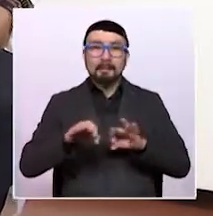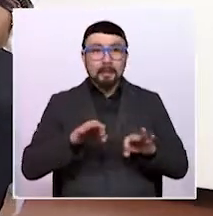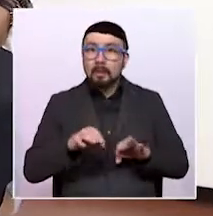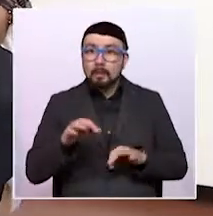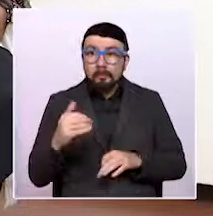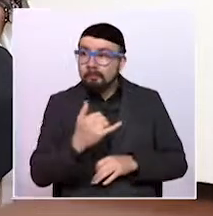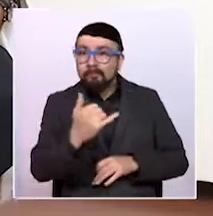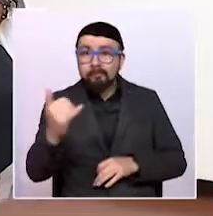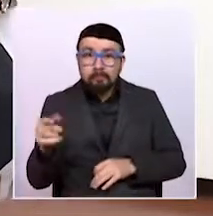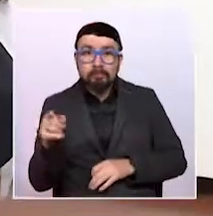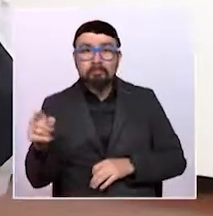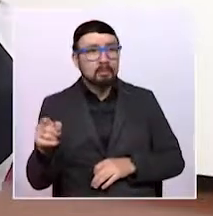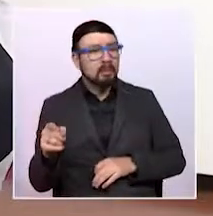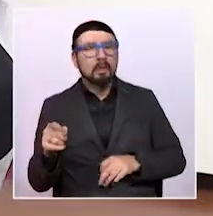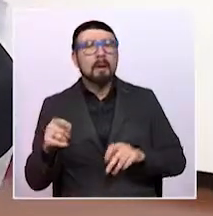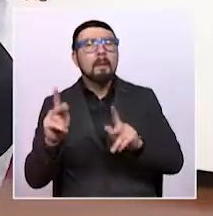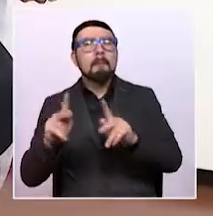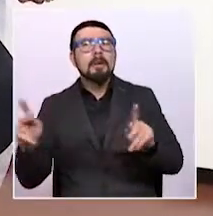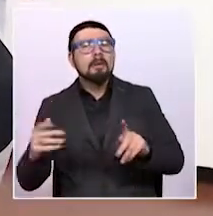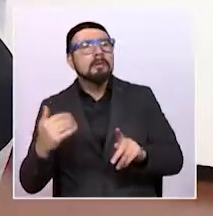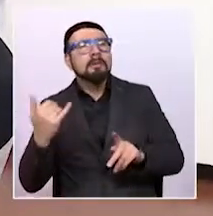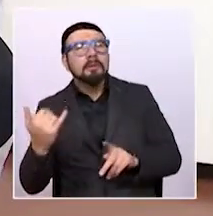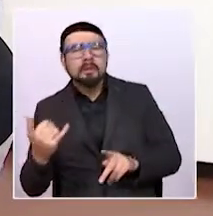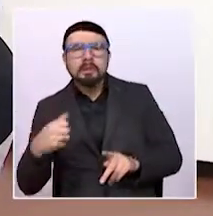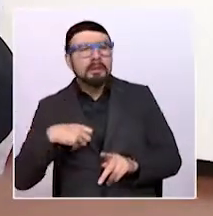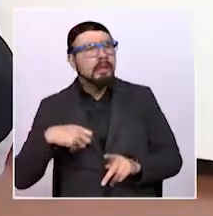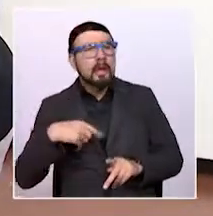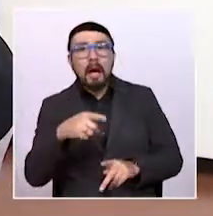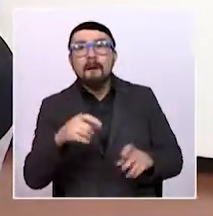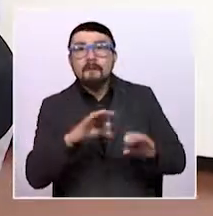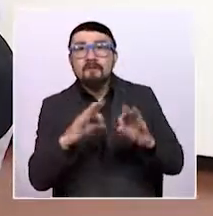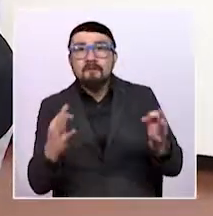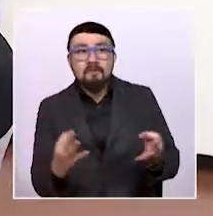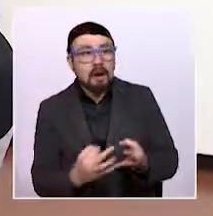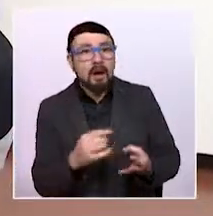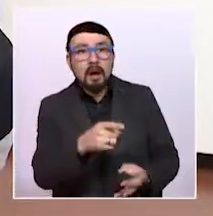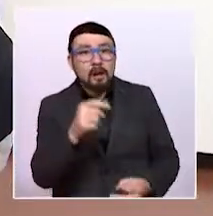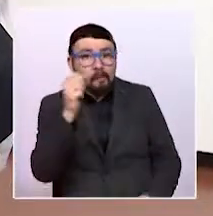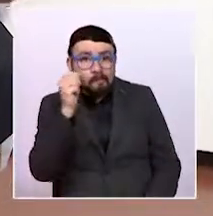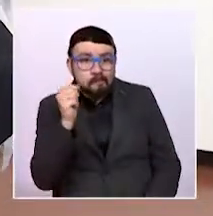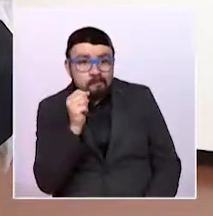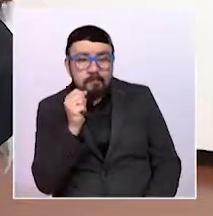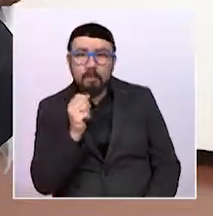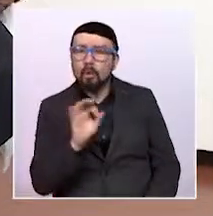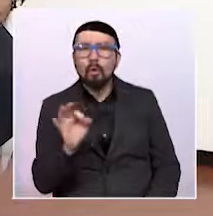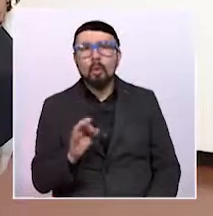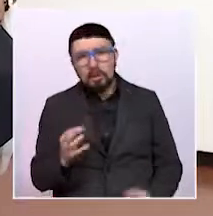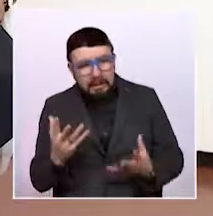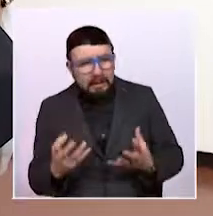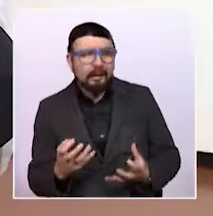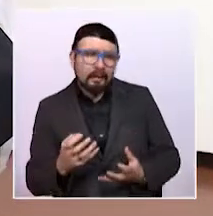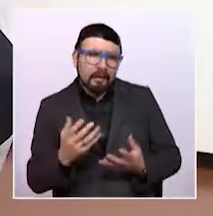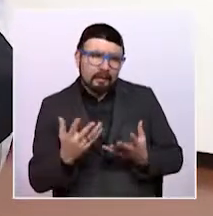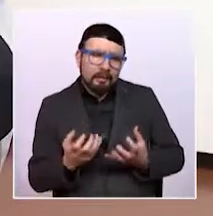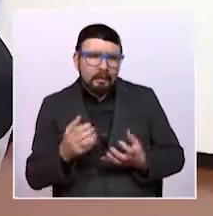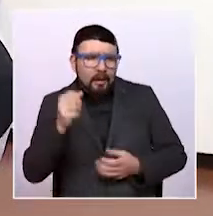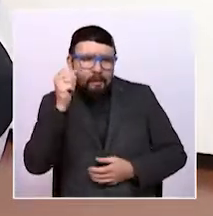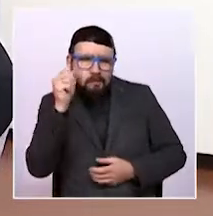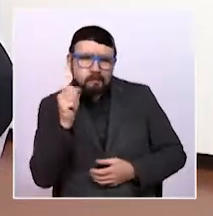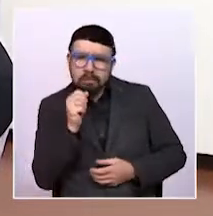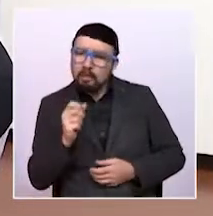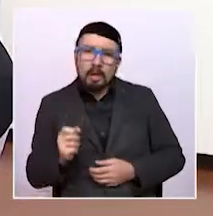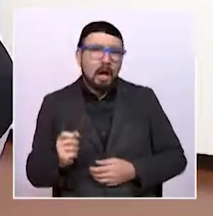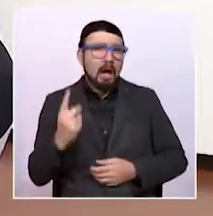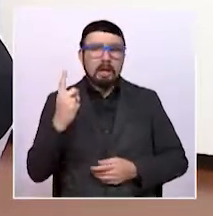esas personas tienen algún familiar en embarazo que quieren tener un hijo algo relacionado